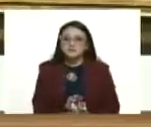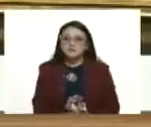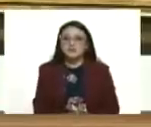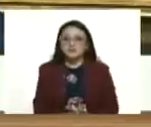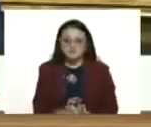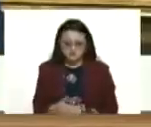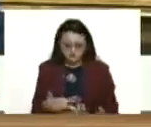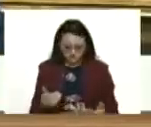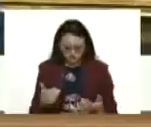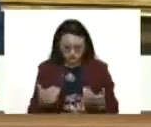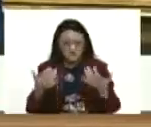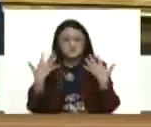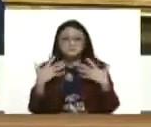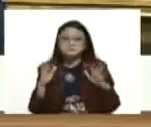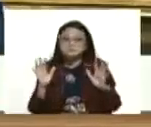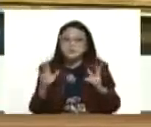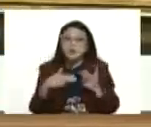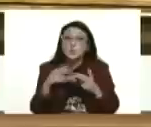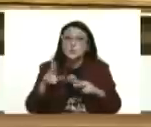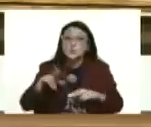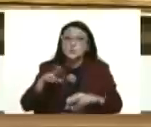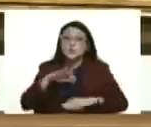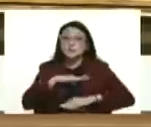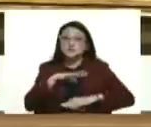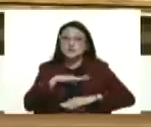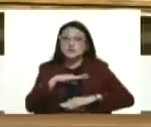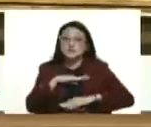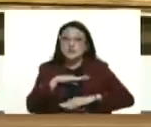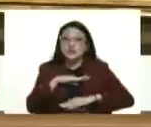Y quizás jamás será suficiente.